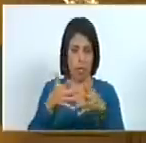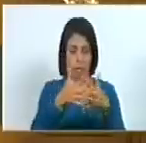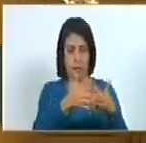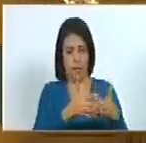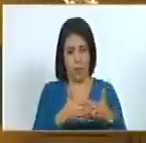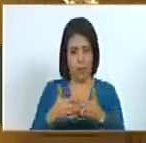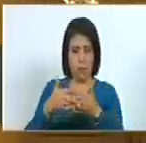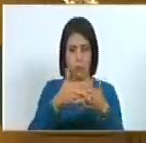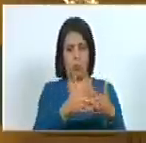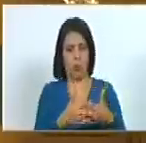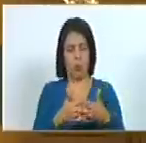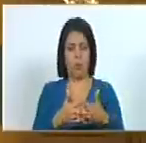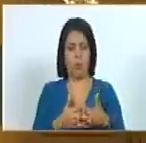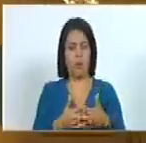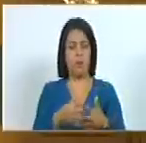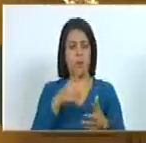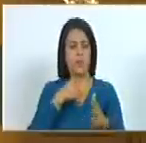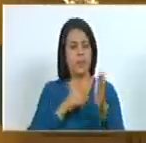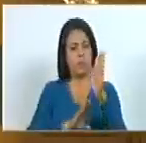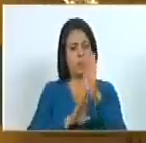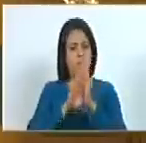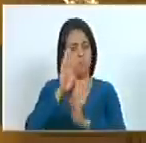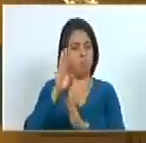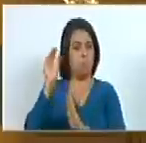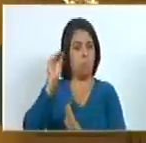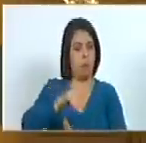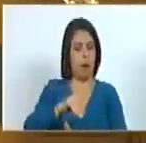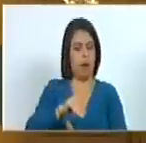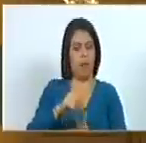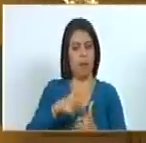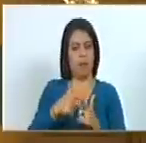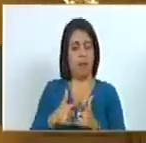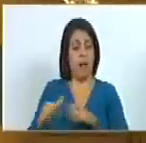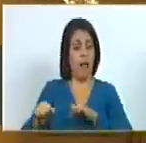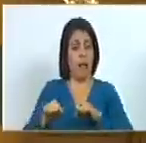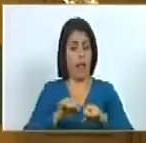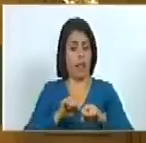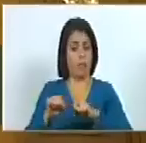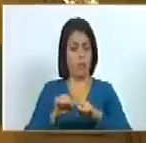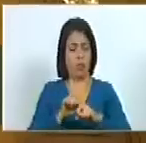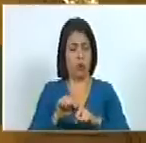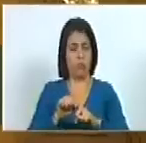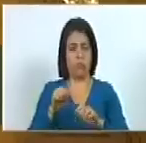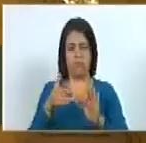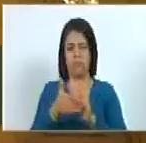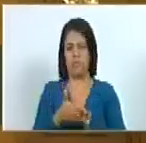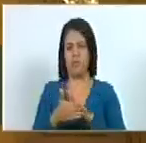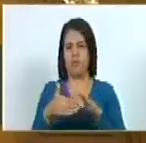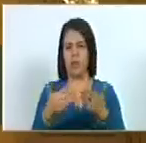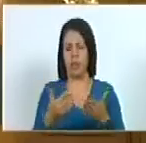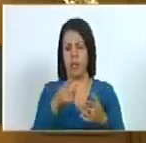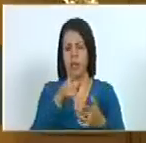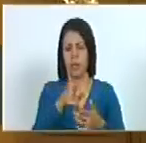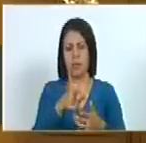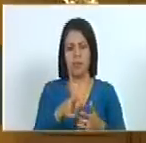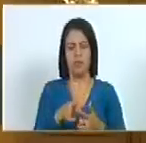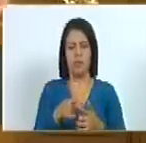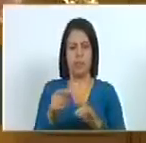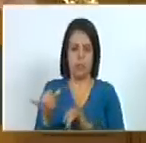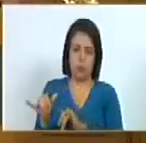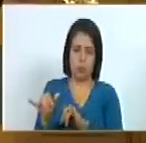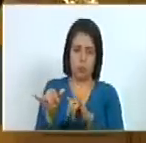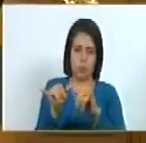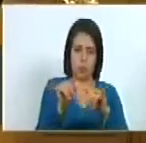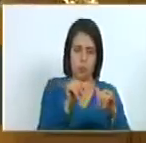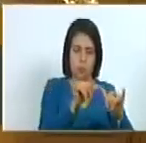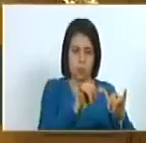Unidos siguen desarrollando una actuación que no solamente va en sintonía